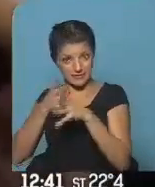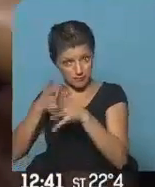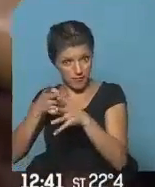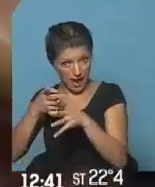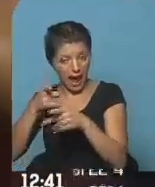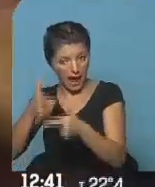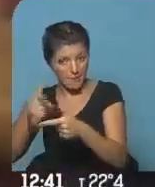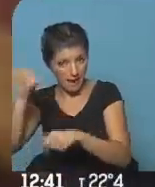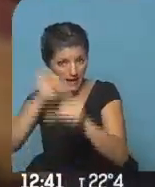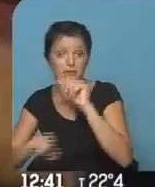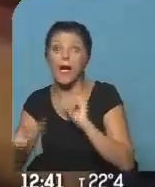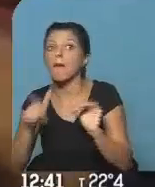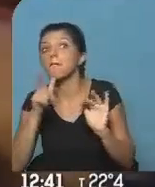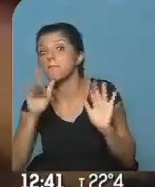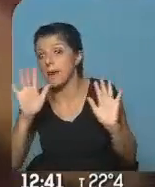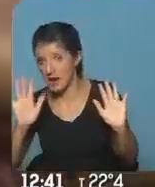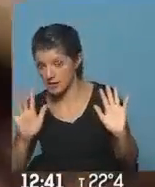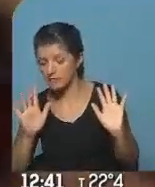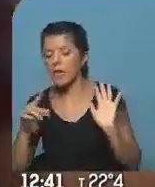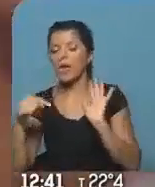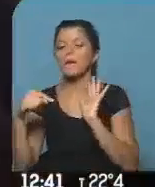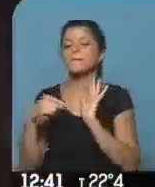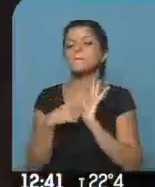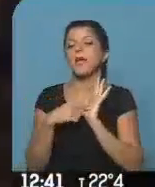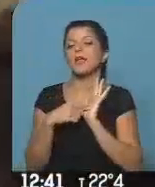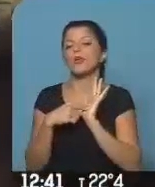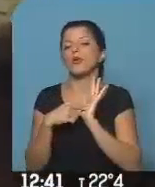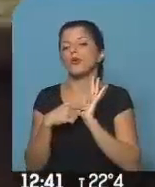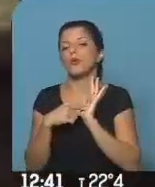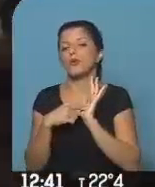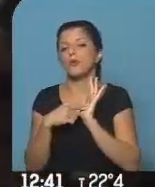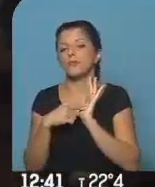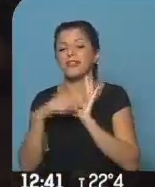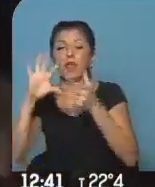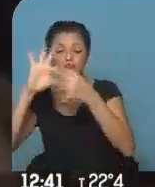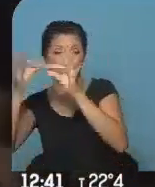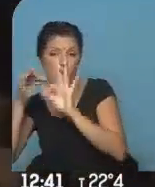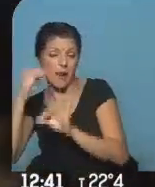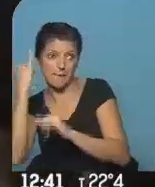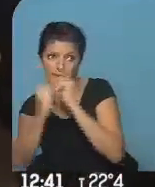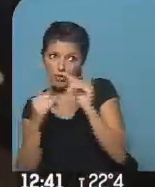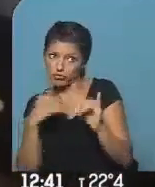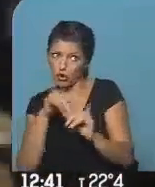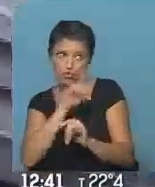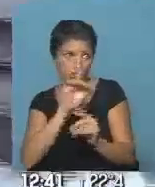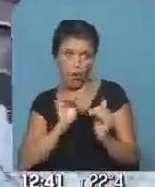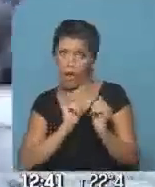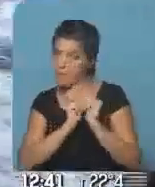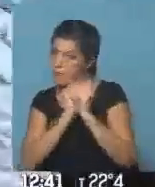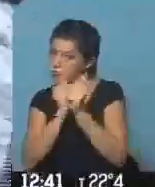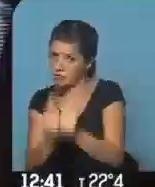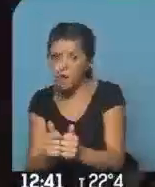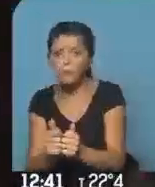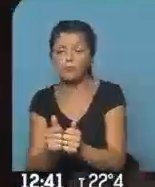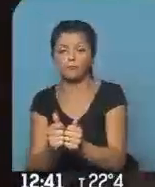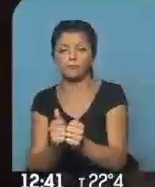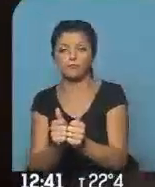armas químicas, pero esto no significa que estemos avalando en este caso